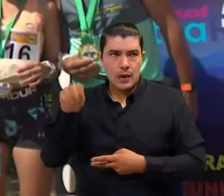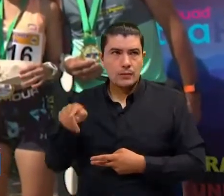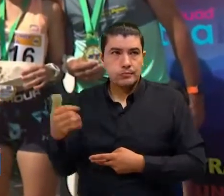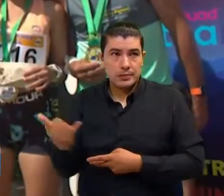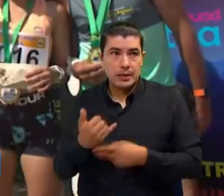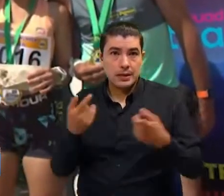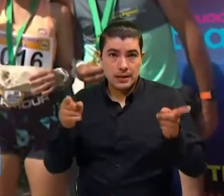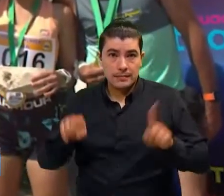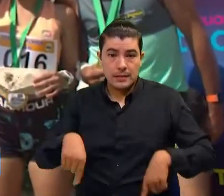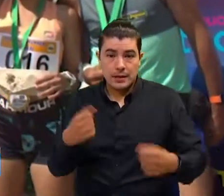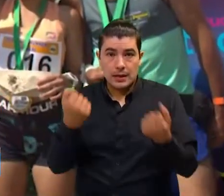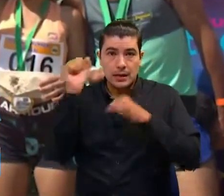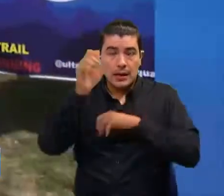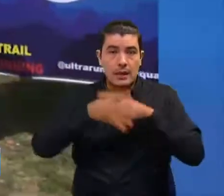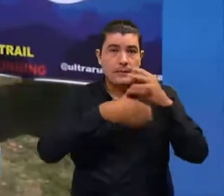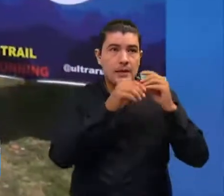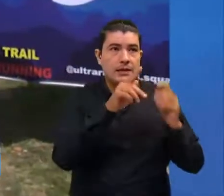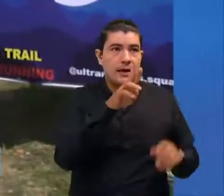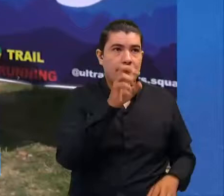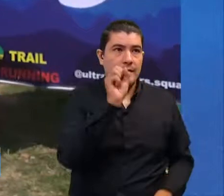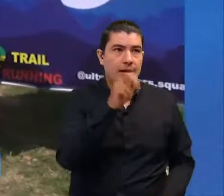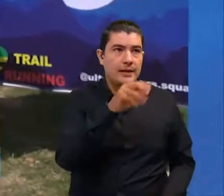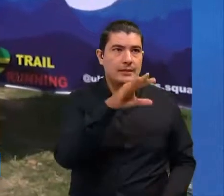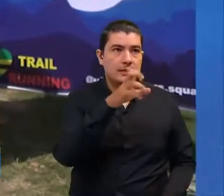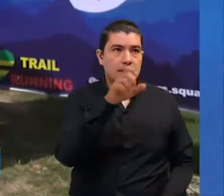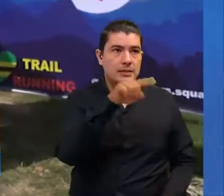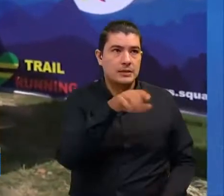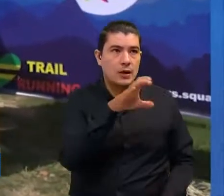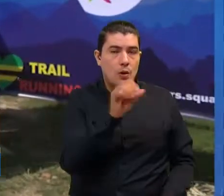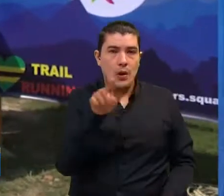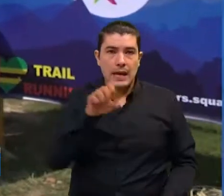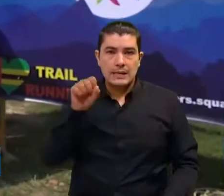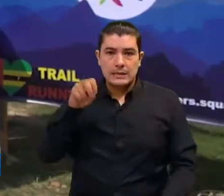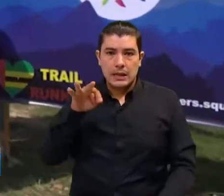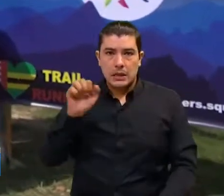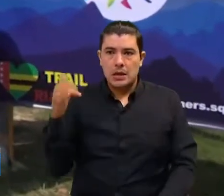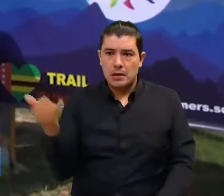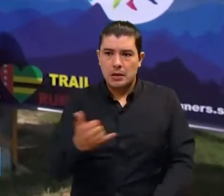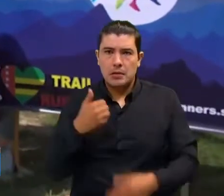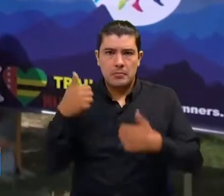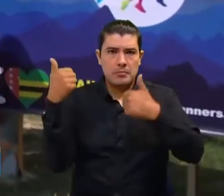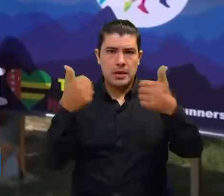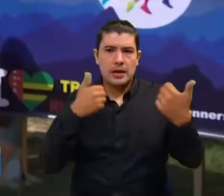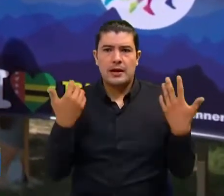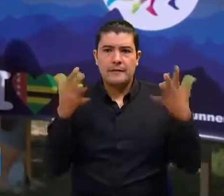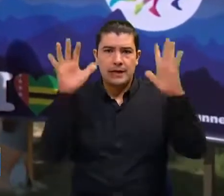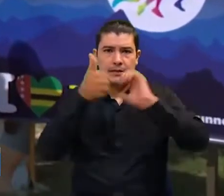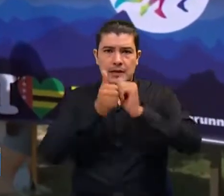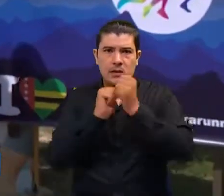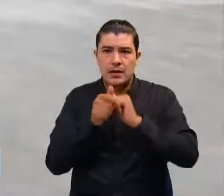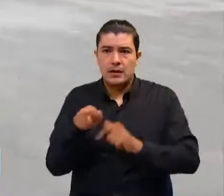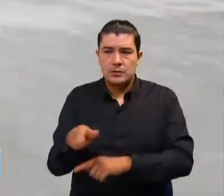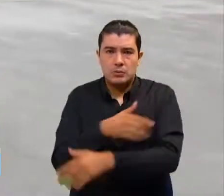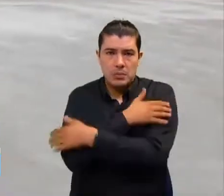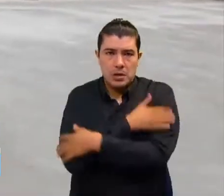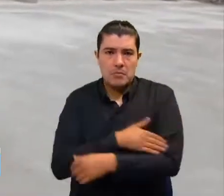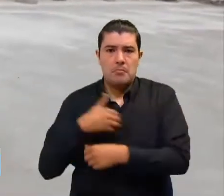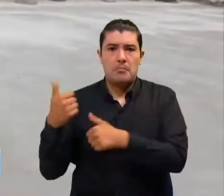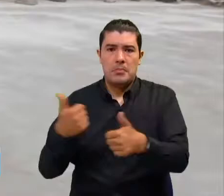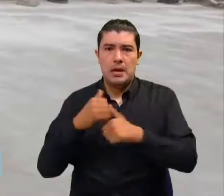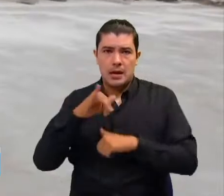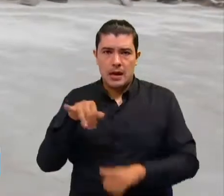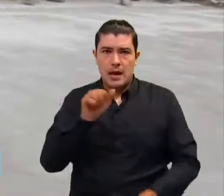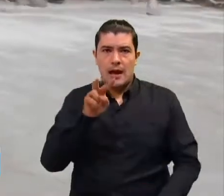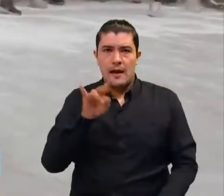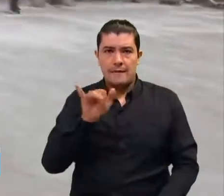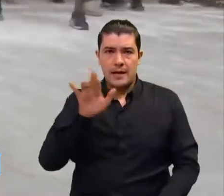allí estaba también Francesco Santa. Y la verdad fue una muy, muy bonita fiesta deportiva, el podio de los ganadores. Desde Pamplona llegó entonces Javier